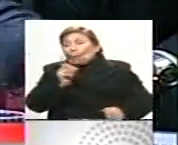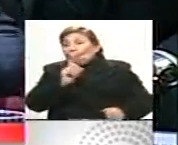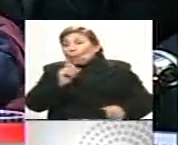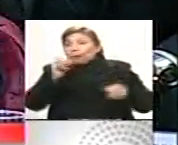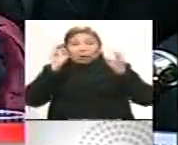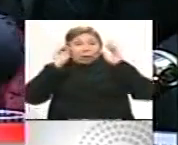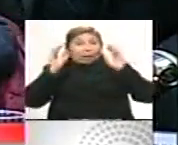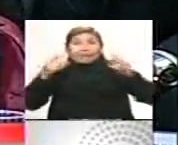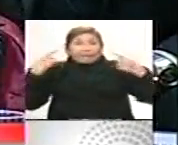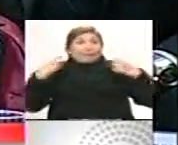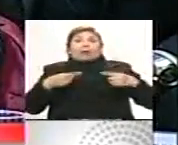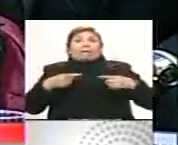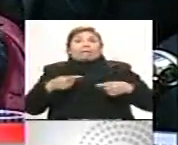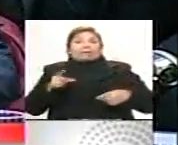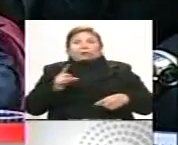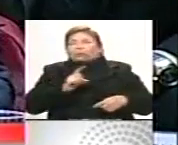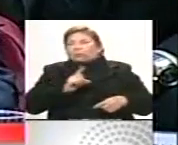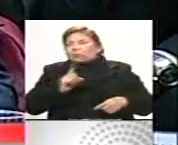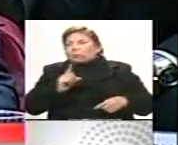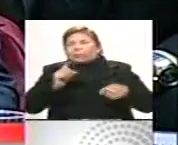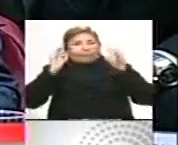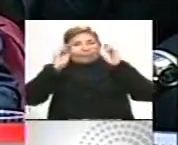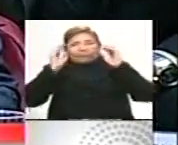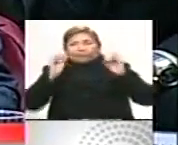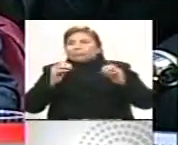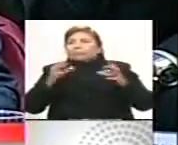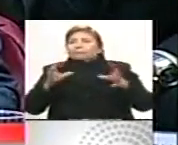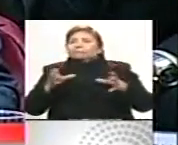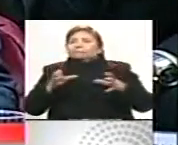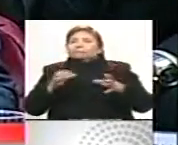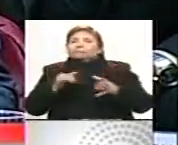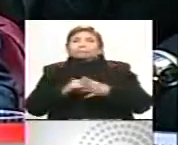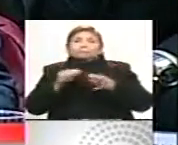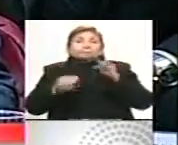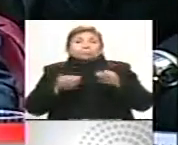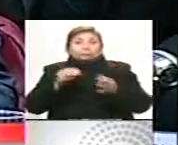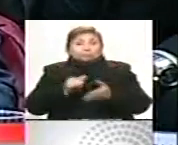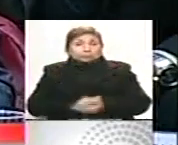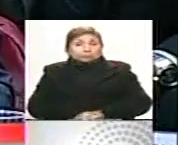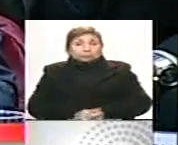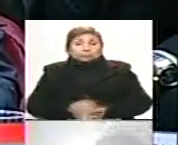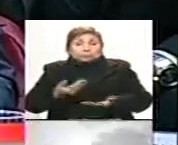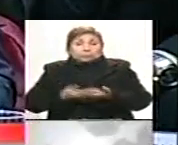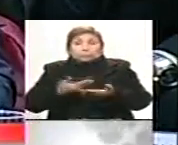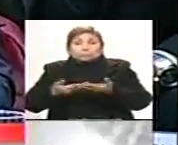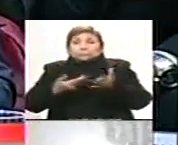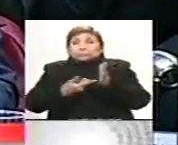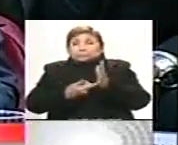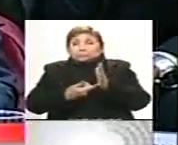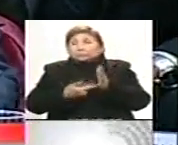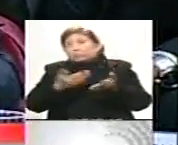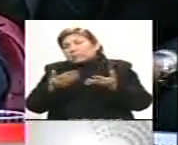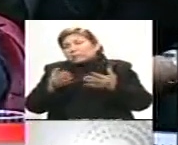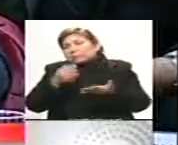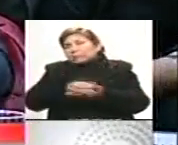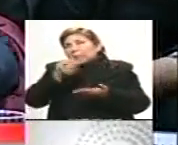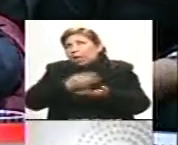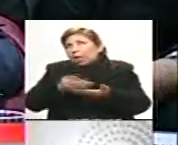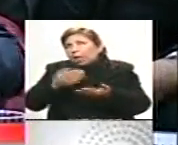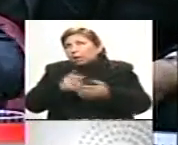del conflicto, no es una oportunidad para que el Ejecutivo ponga a prueba y a ver si gasta o